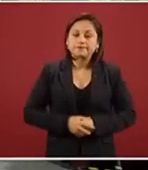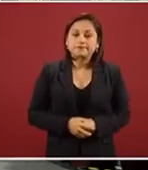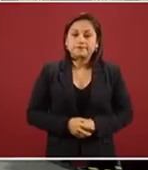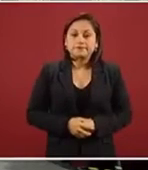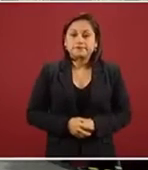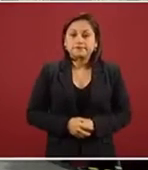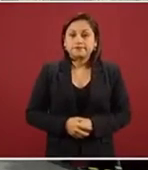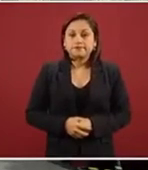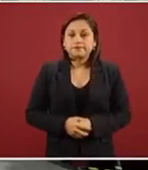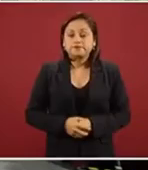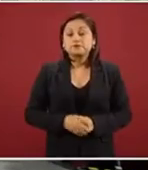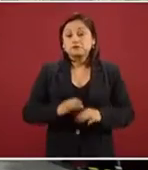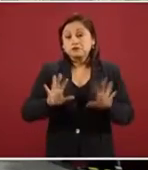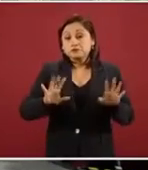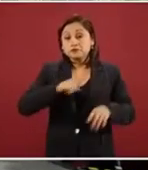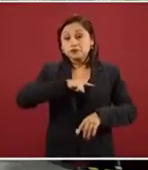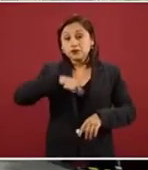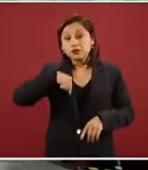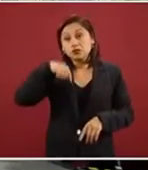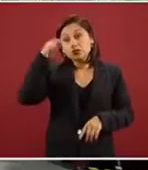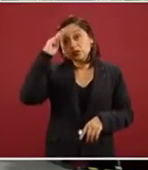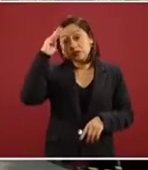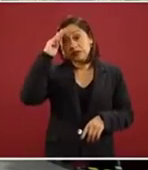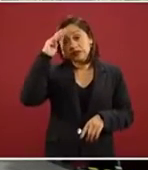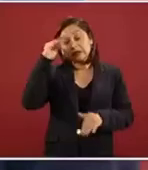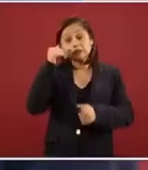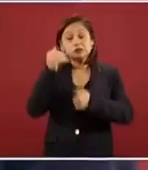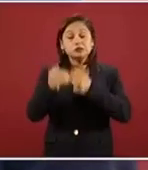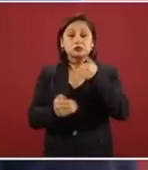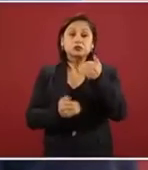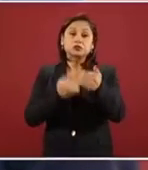No la descartamos, no sabemos, estamos muy bien.